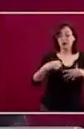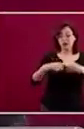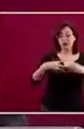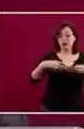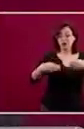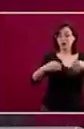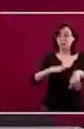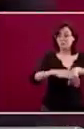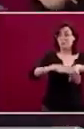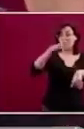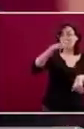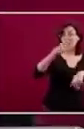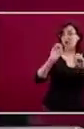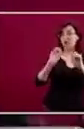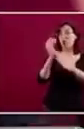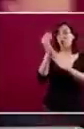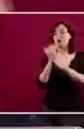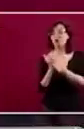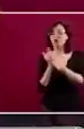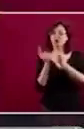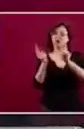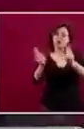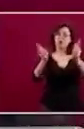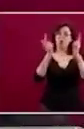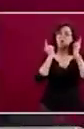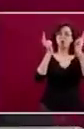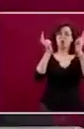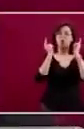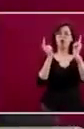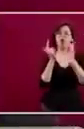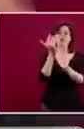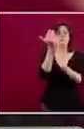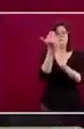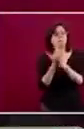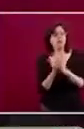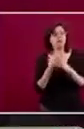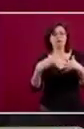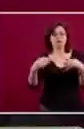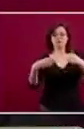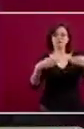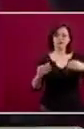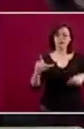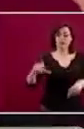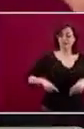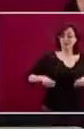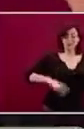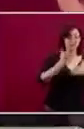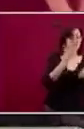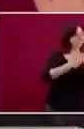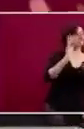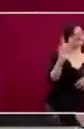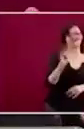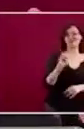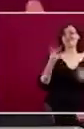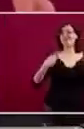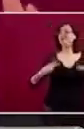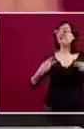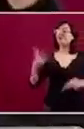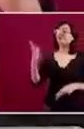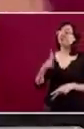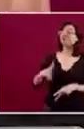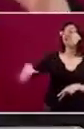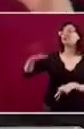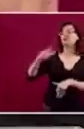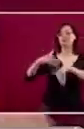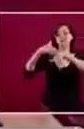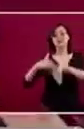esta línea. Debemos ver, ojalá veamos, esto será un éxito no nuestro del gobierno, es un éxito de la sociedad mexicana que se